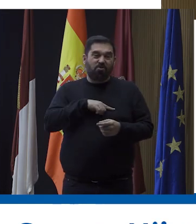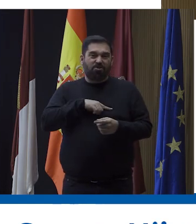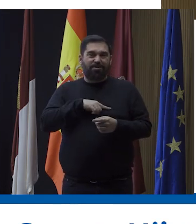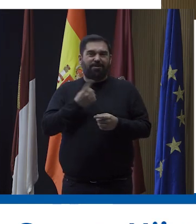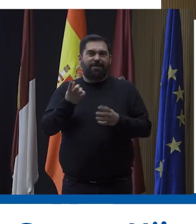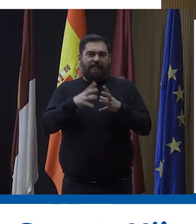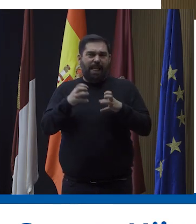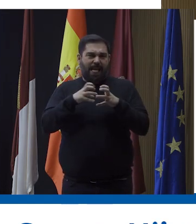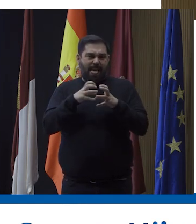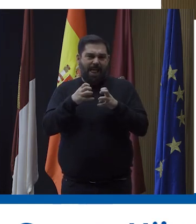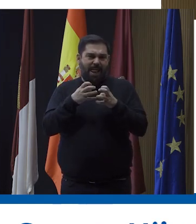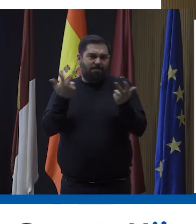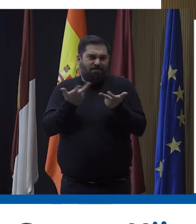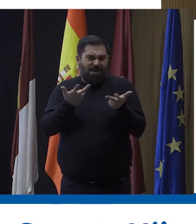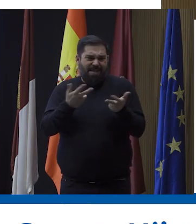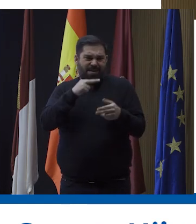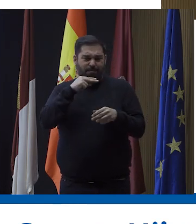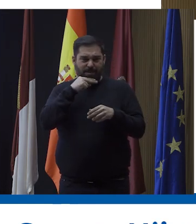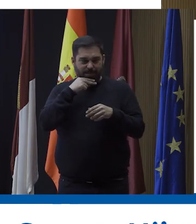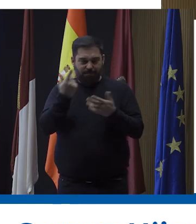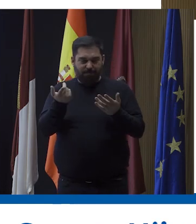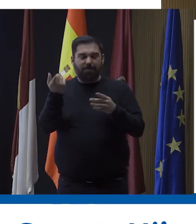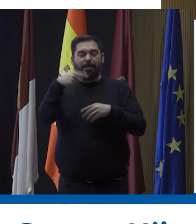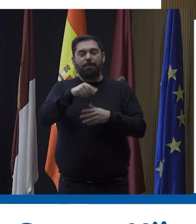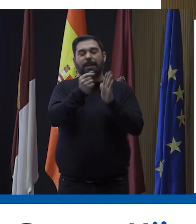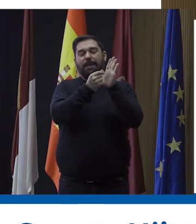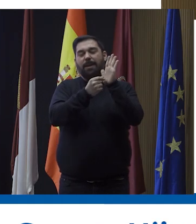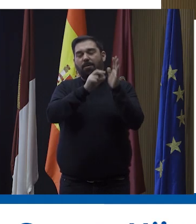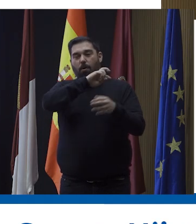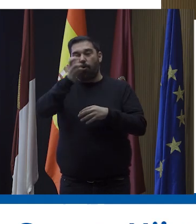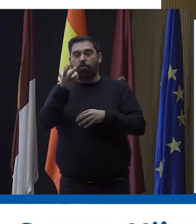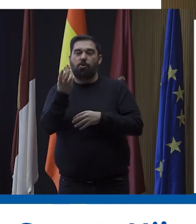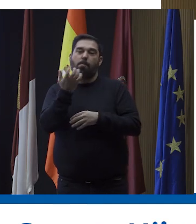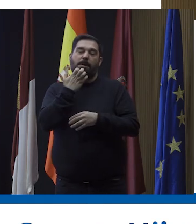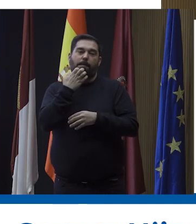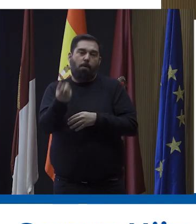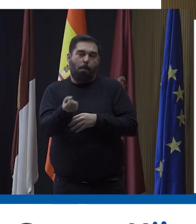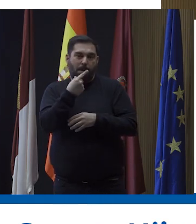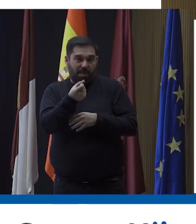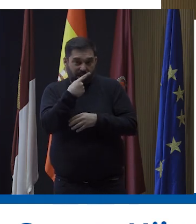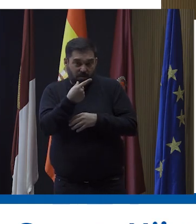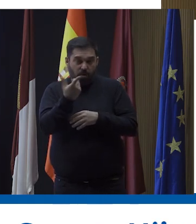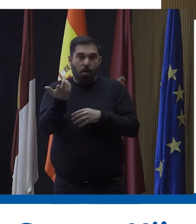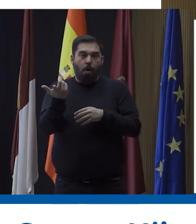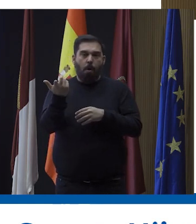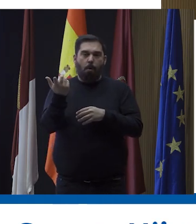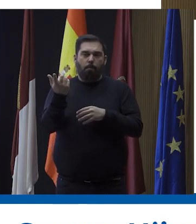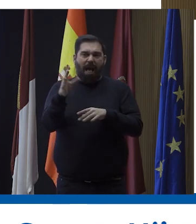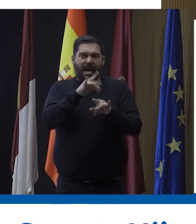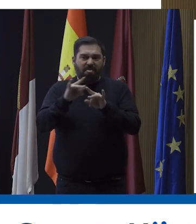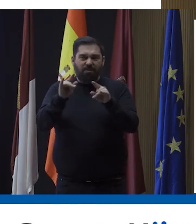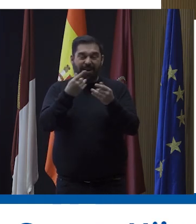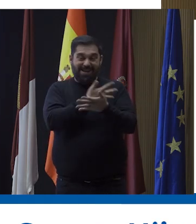de urgencia. También puede haber más factores que lo producen. Por ejemplo, la medicación, o la diabetes per sí